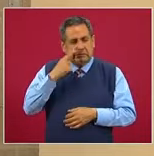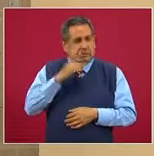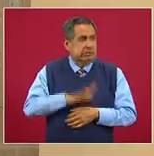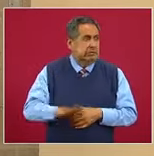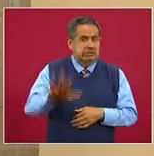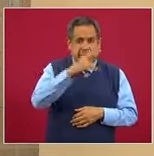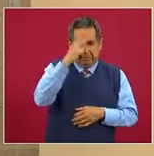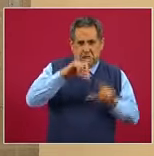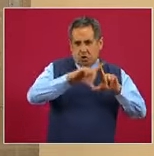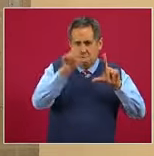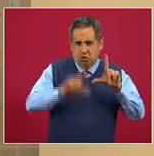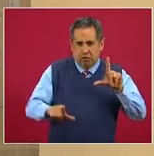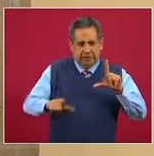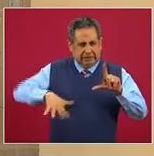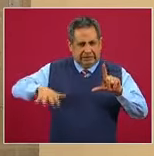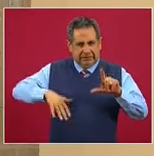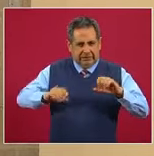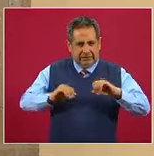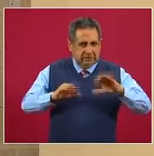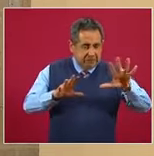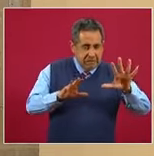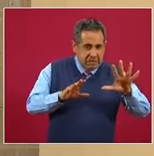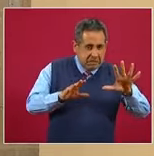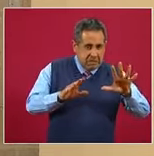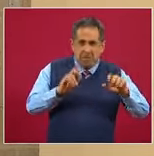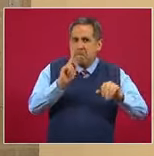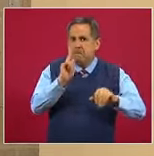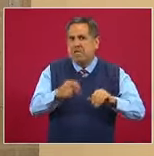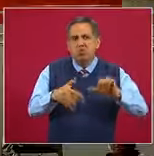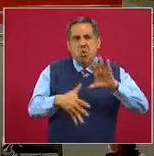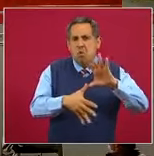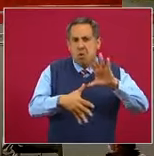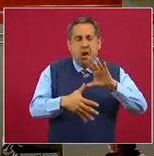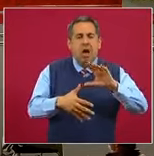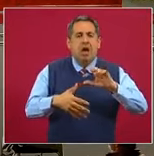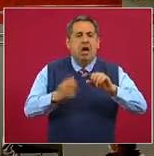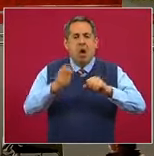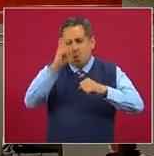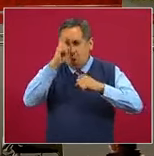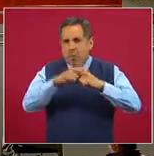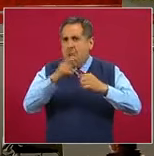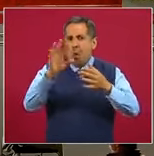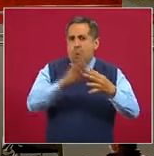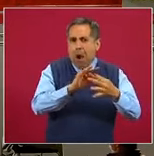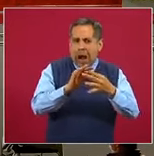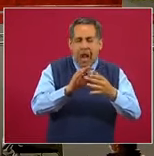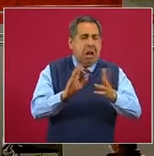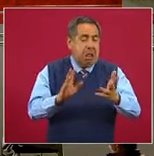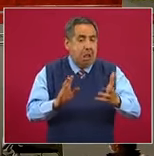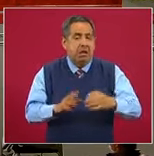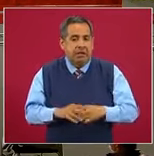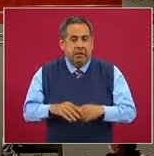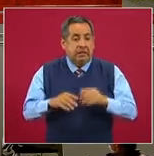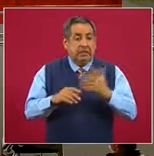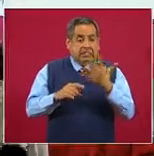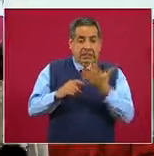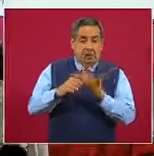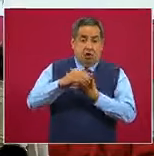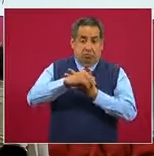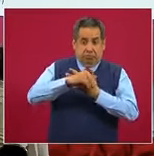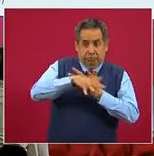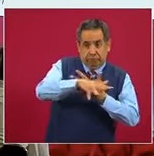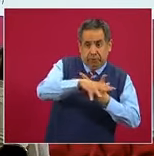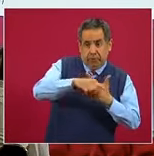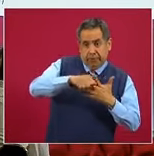que vimos en los gráficos, que coincide con lo que se presenta en América y en Europa, y la presencia de estos linajes mayormente en